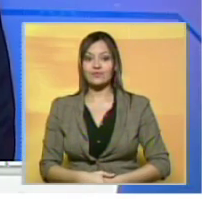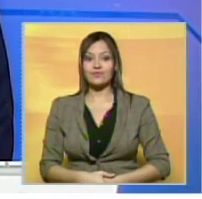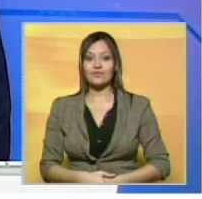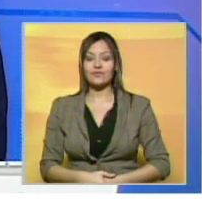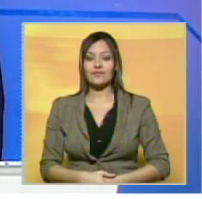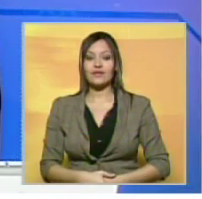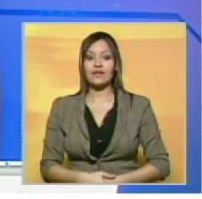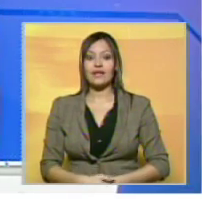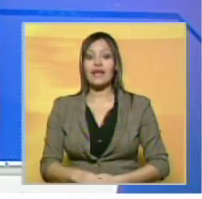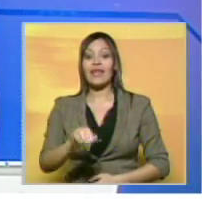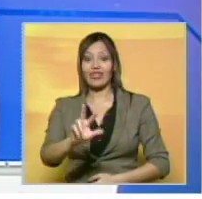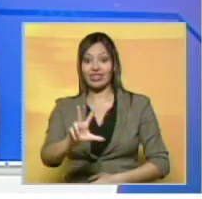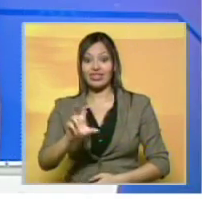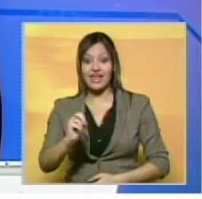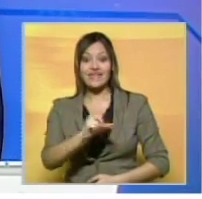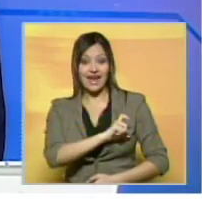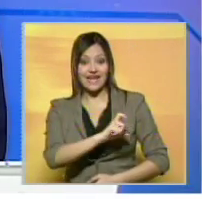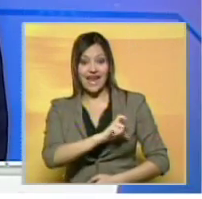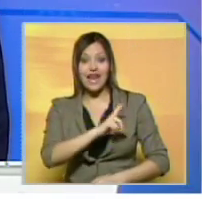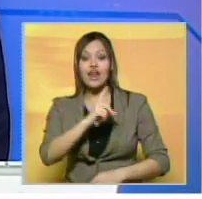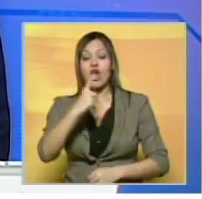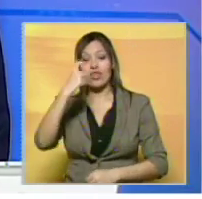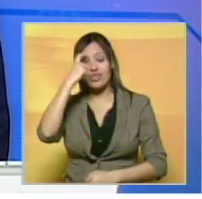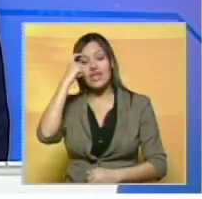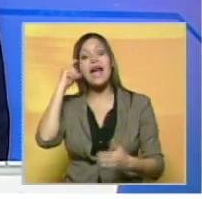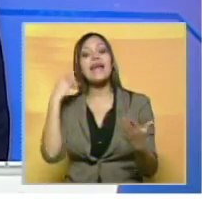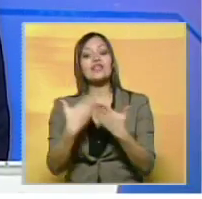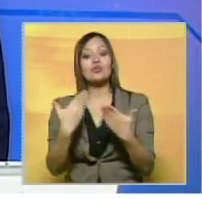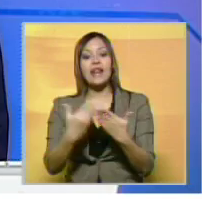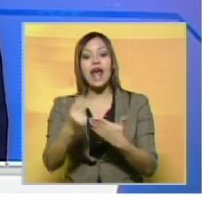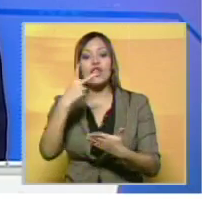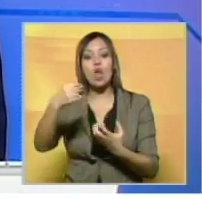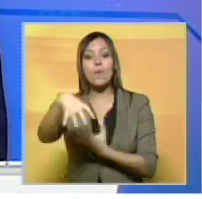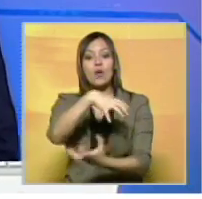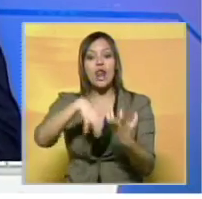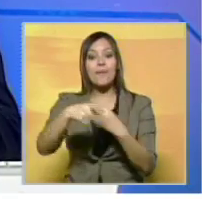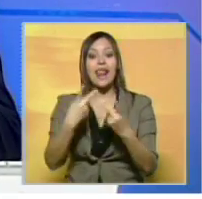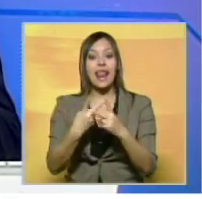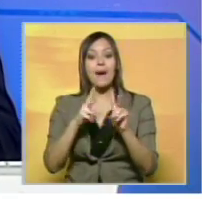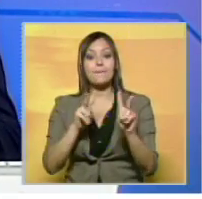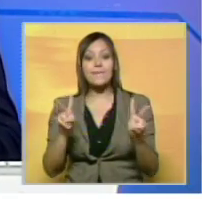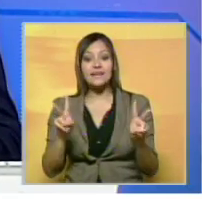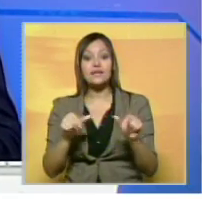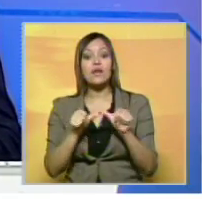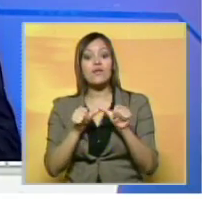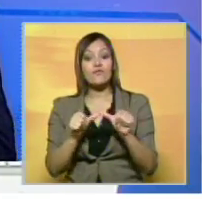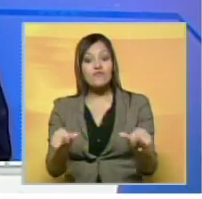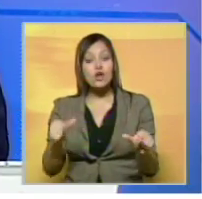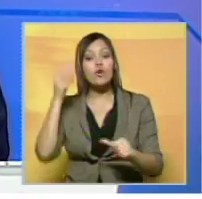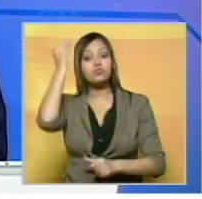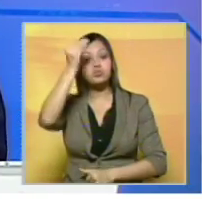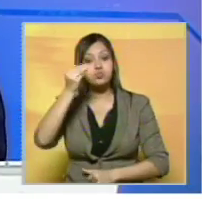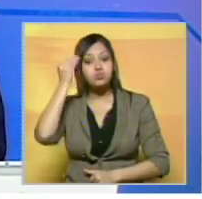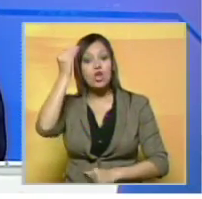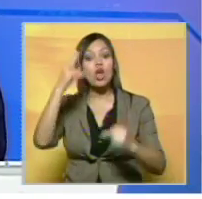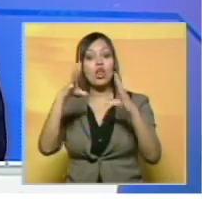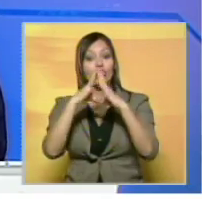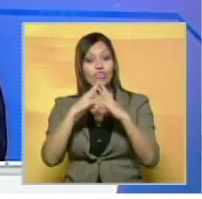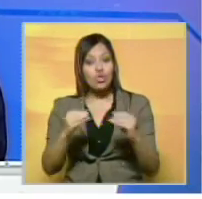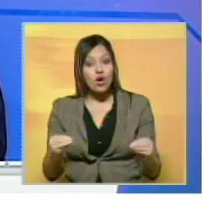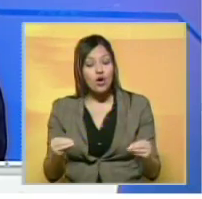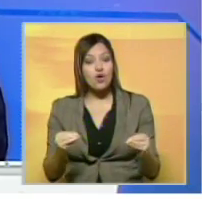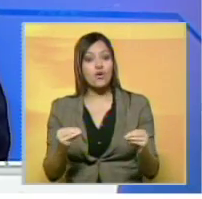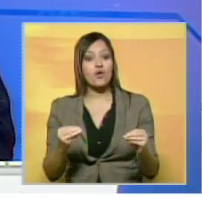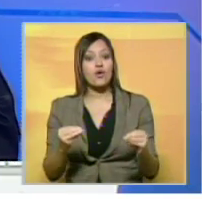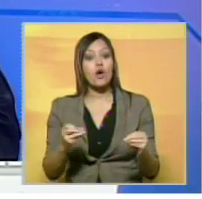Amigos, el 30 de enero se celebra el Día Escolar de la No Violencia y la Paz. Mantengan esa reflexión en todo momento,